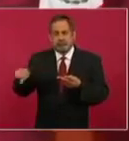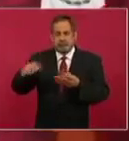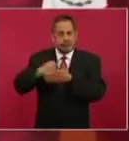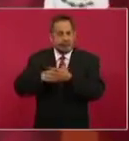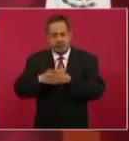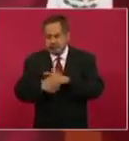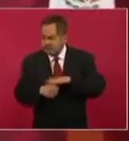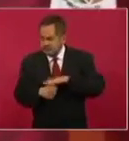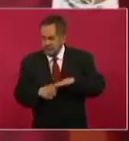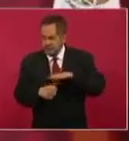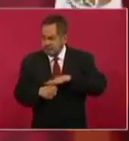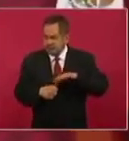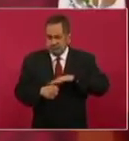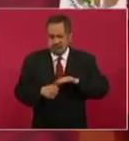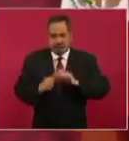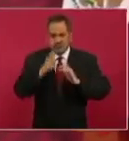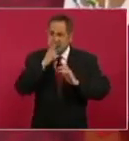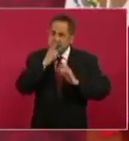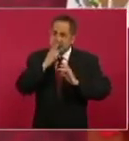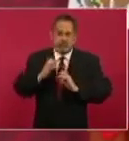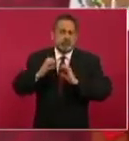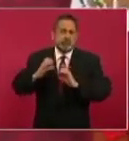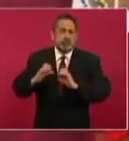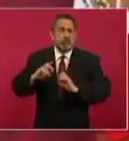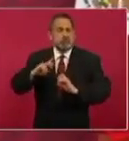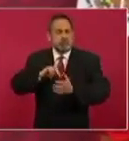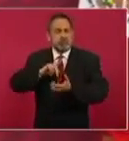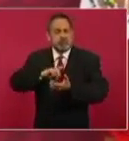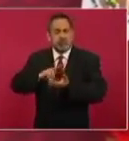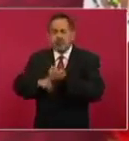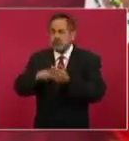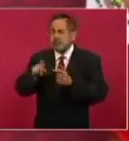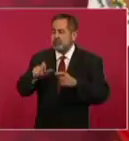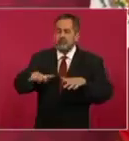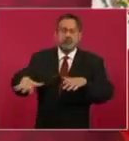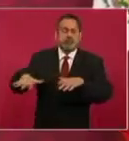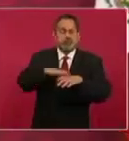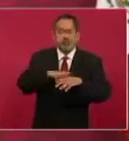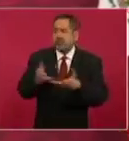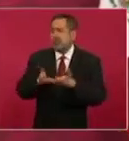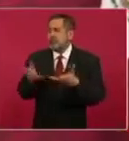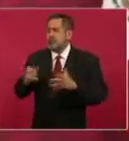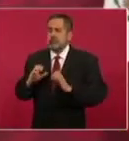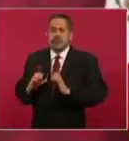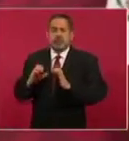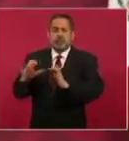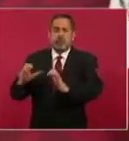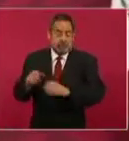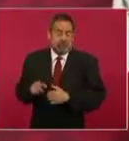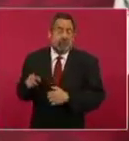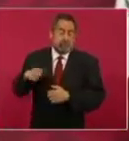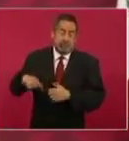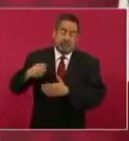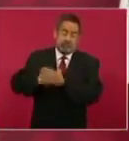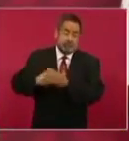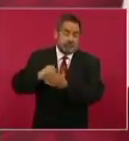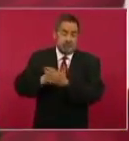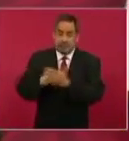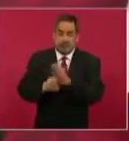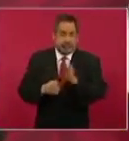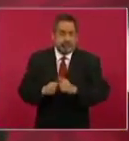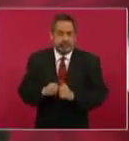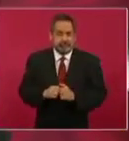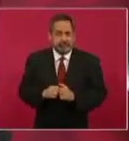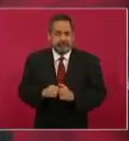para conservar el lago de Texcoco, sus tierras. Esta